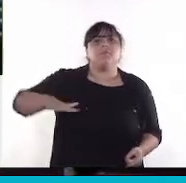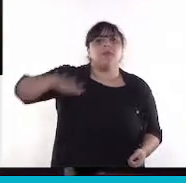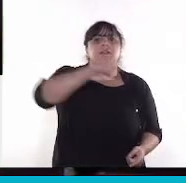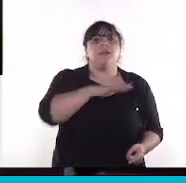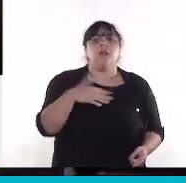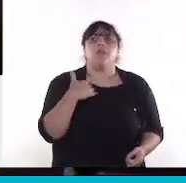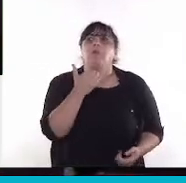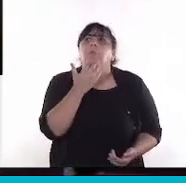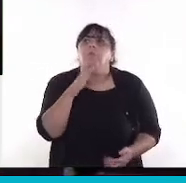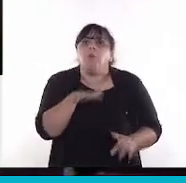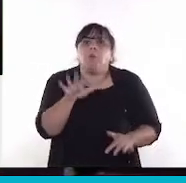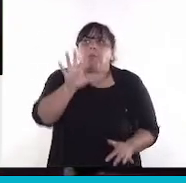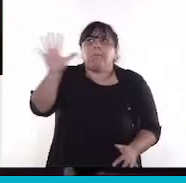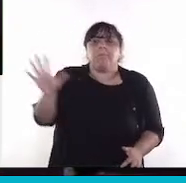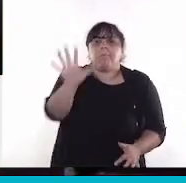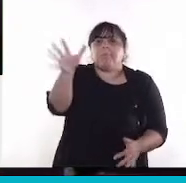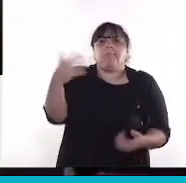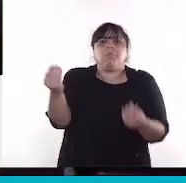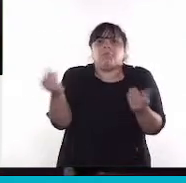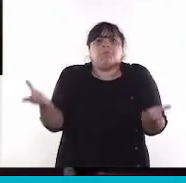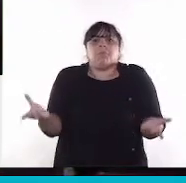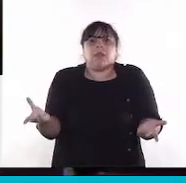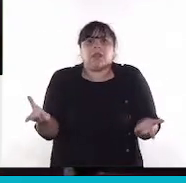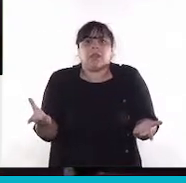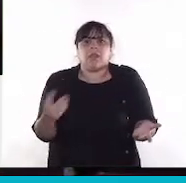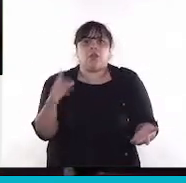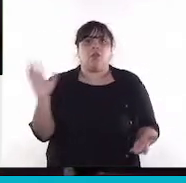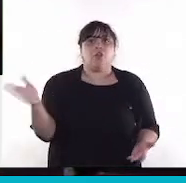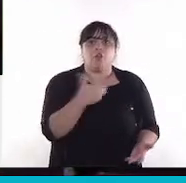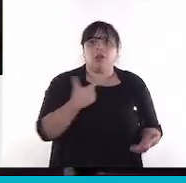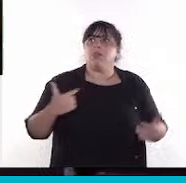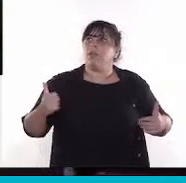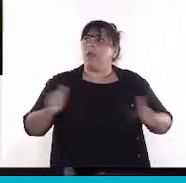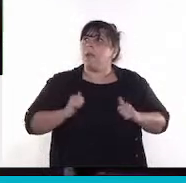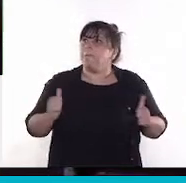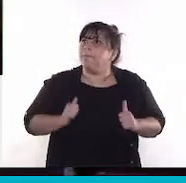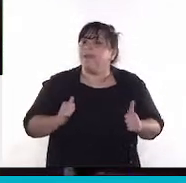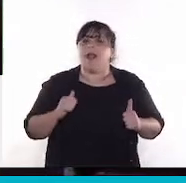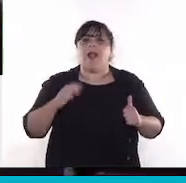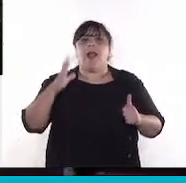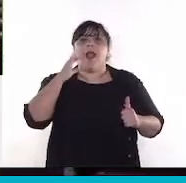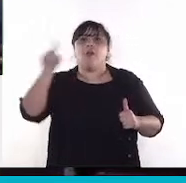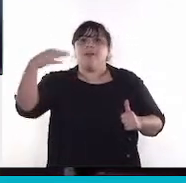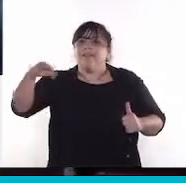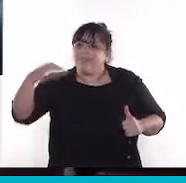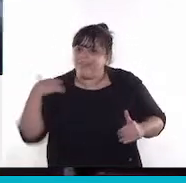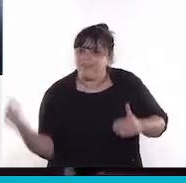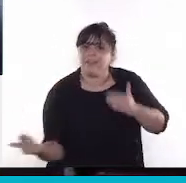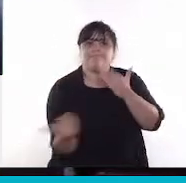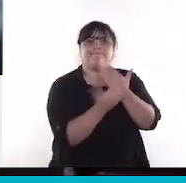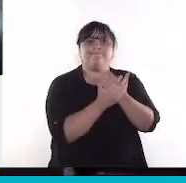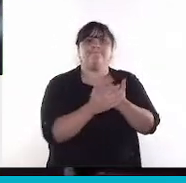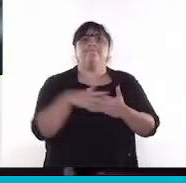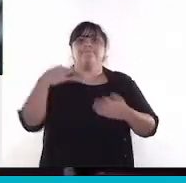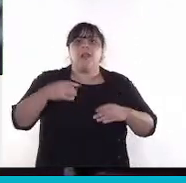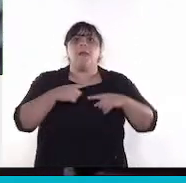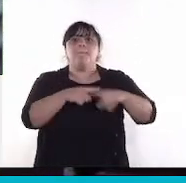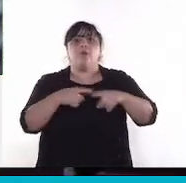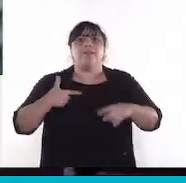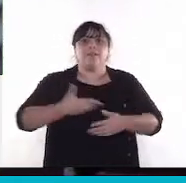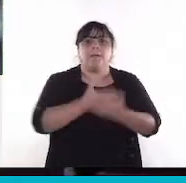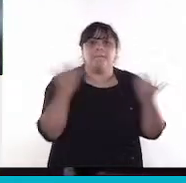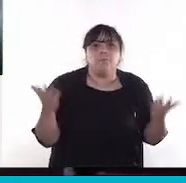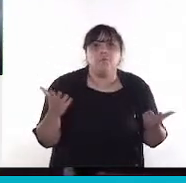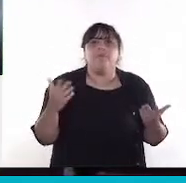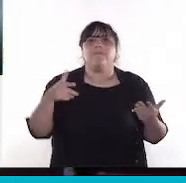incertidumbre, cuando todos estamos esperando que acompañe las políticas públicas que lleva adelante